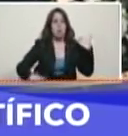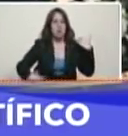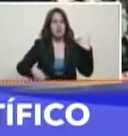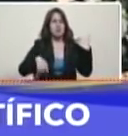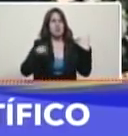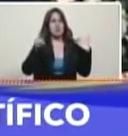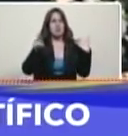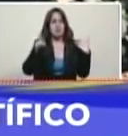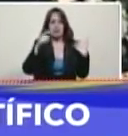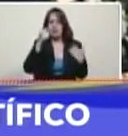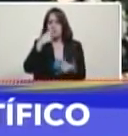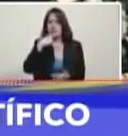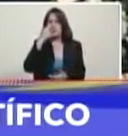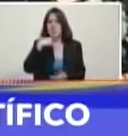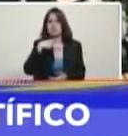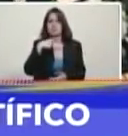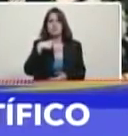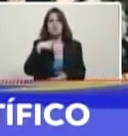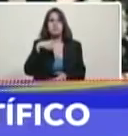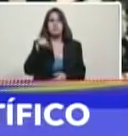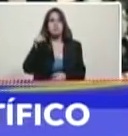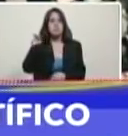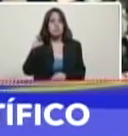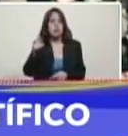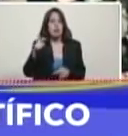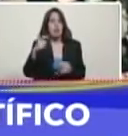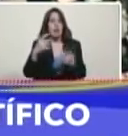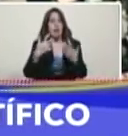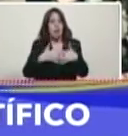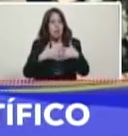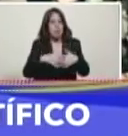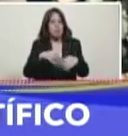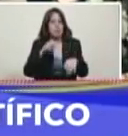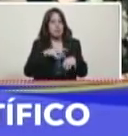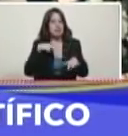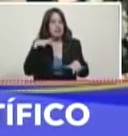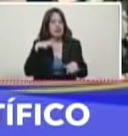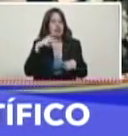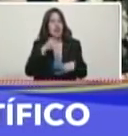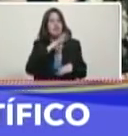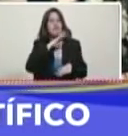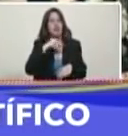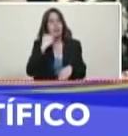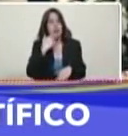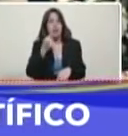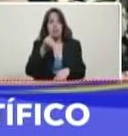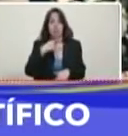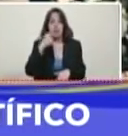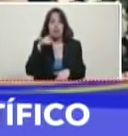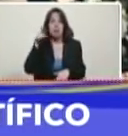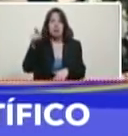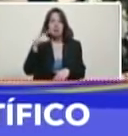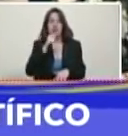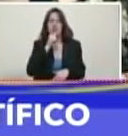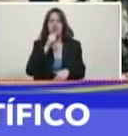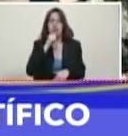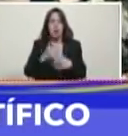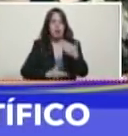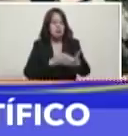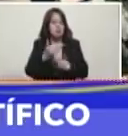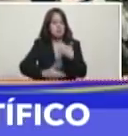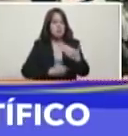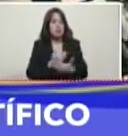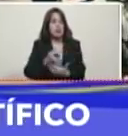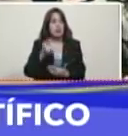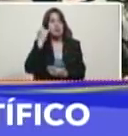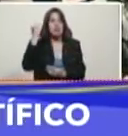de medicamentos Quimbiotec, donde allí nosotros podemos decir, bueno, ¿cómo, qué tanto podemos avanzar? Y yo creo que esta es la idea suya